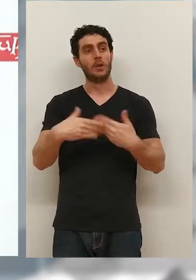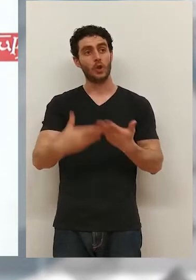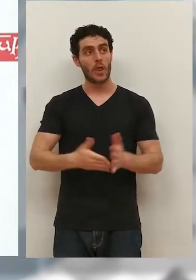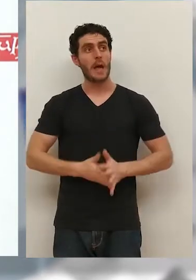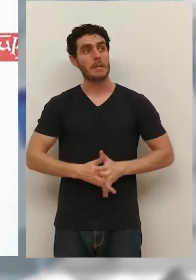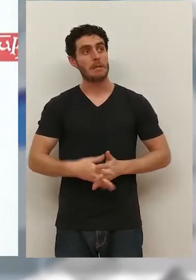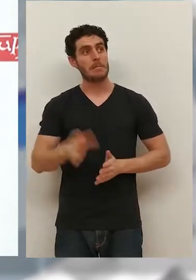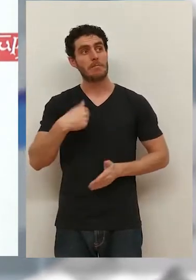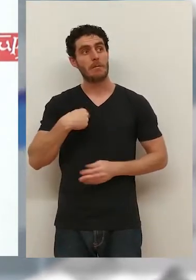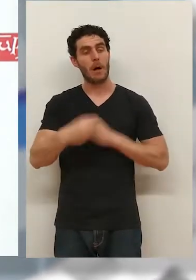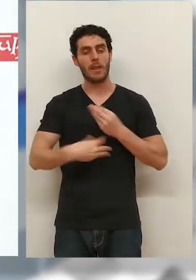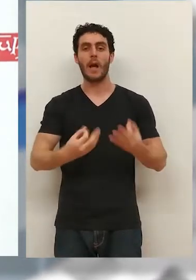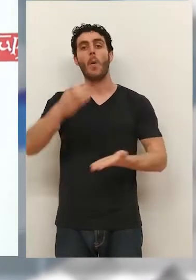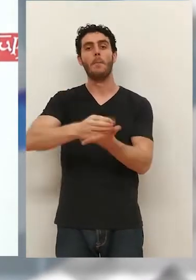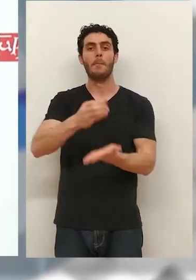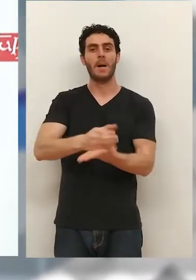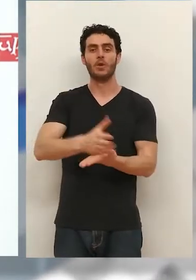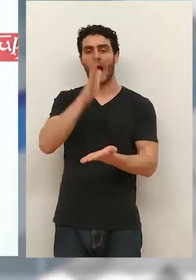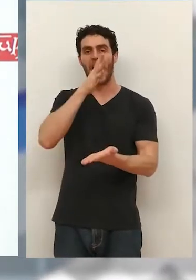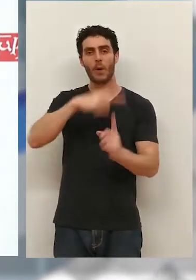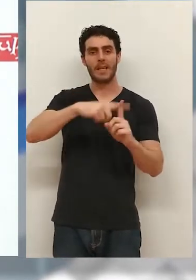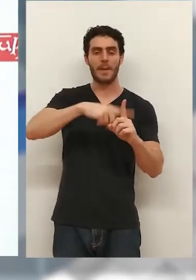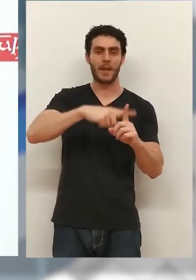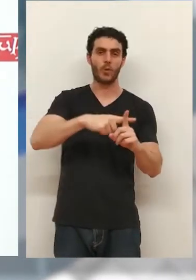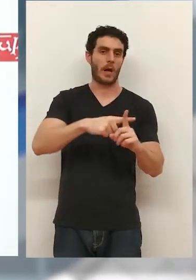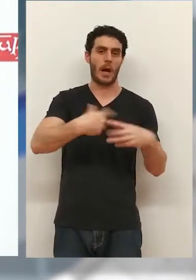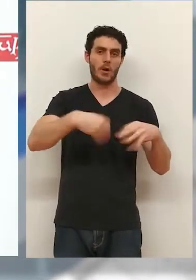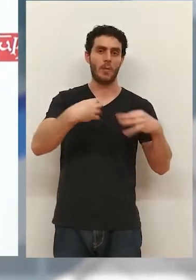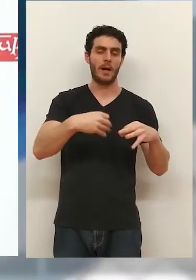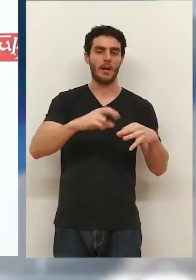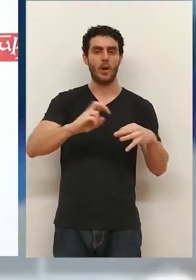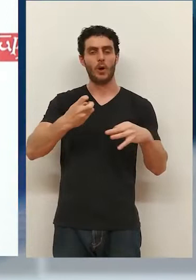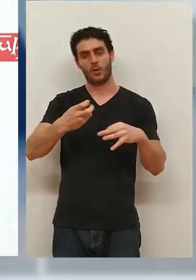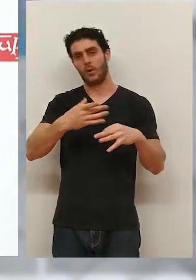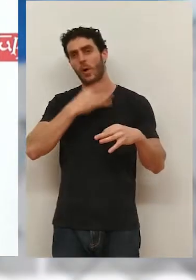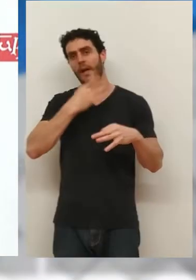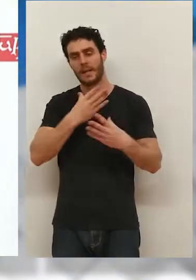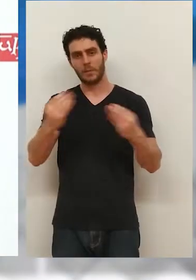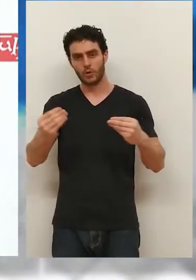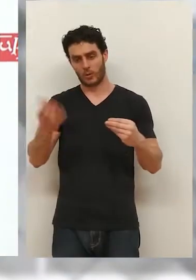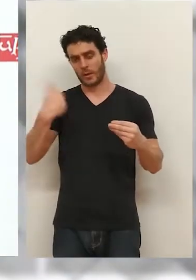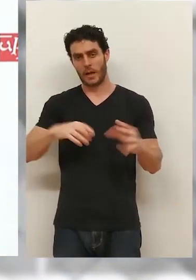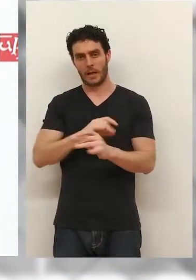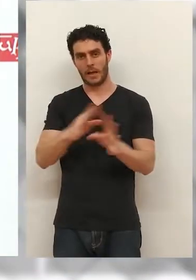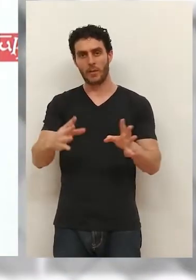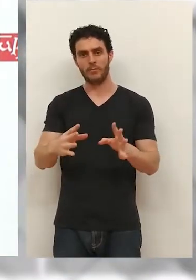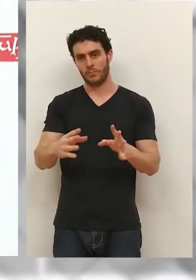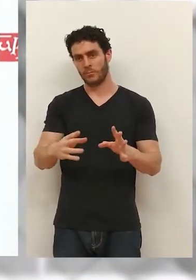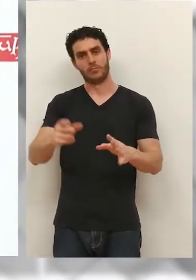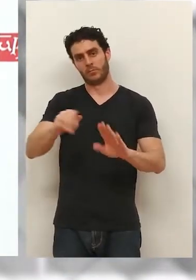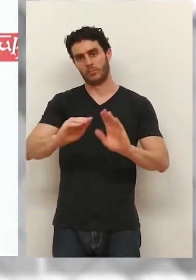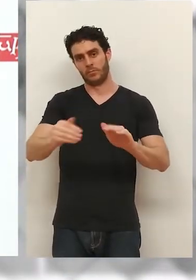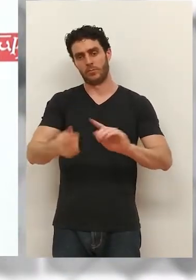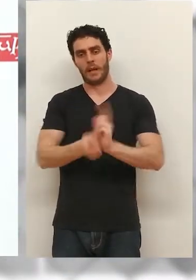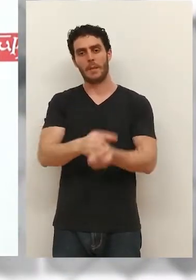pues las eché en un vaso con agua a temperatura ambiente, bien caliente, donde se desnaturalizaban, y en alcohol,